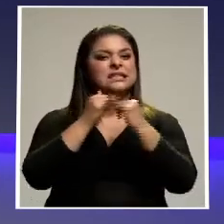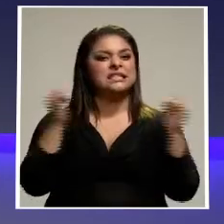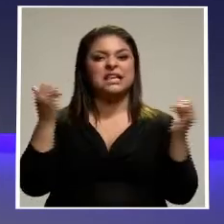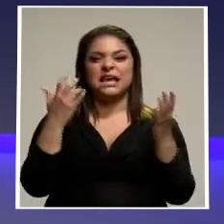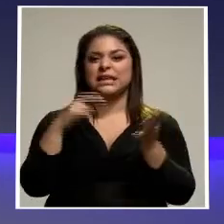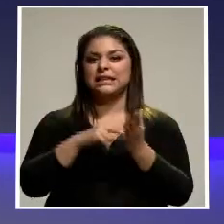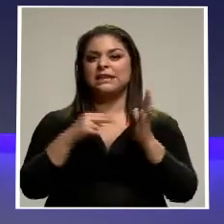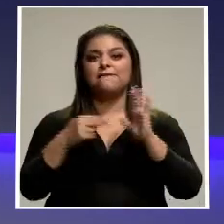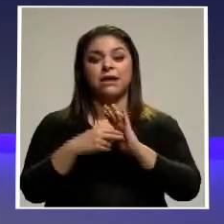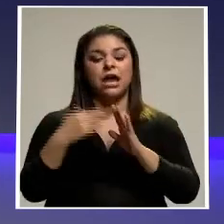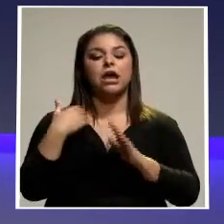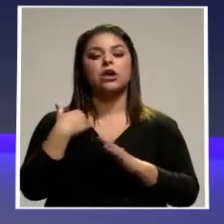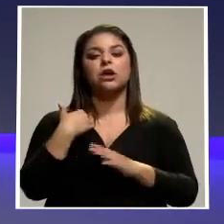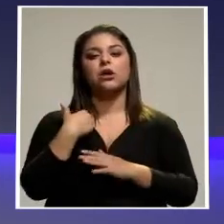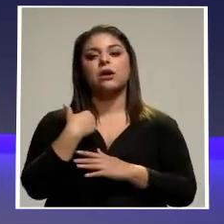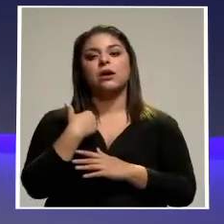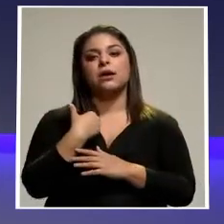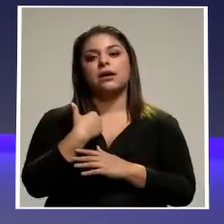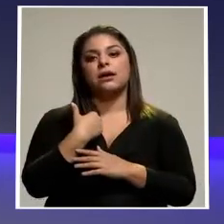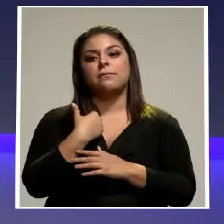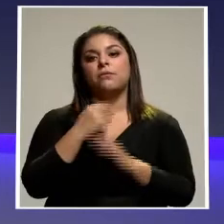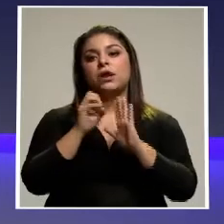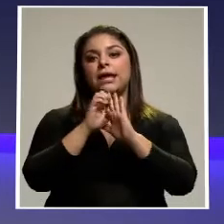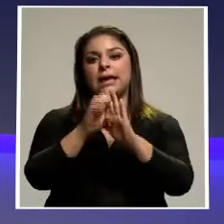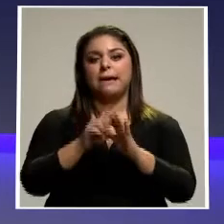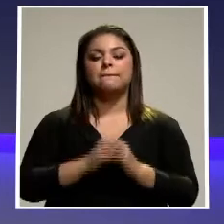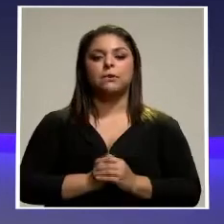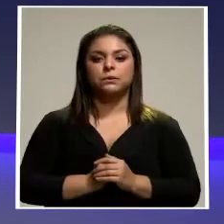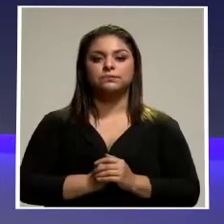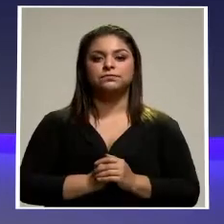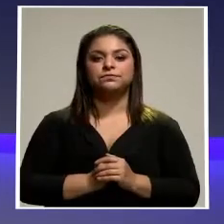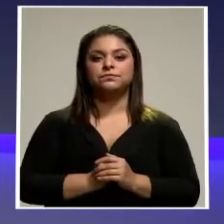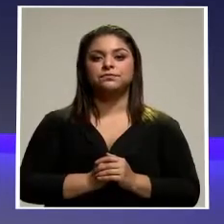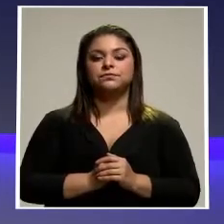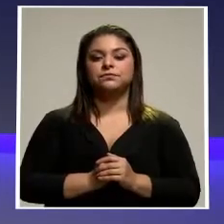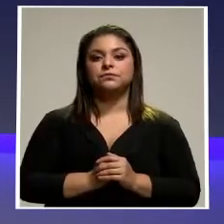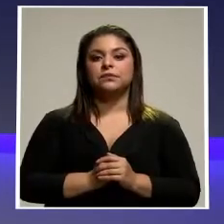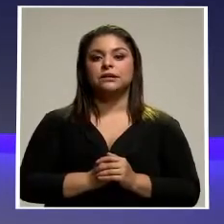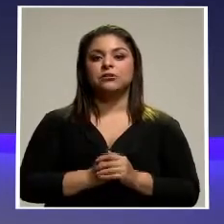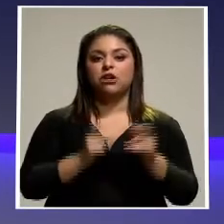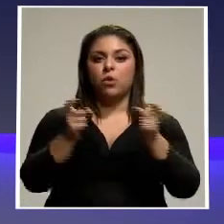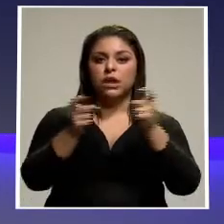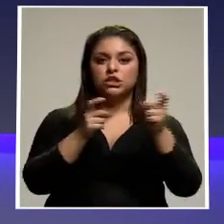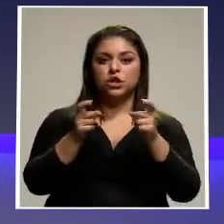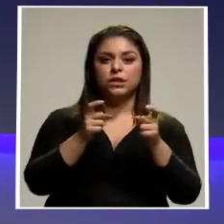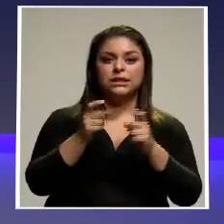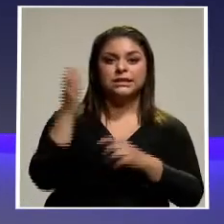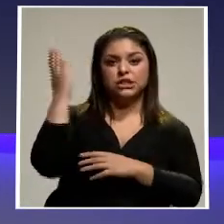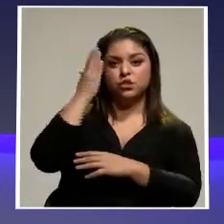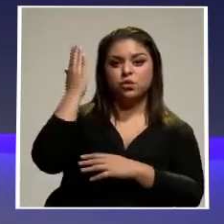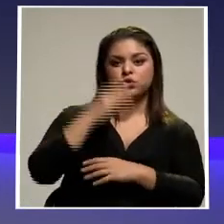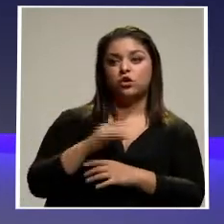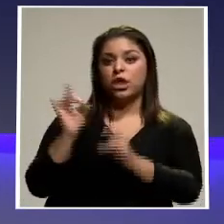implosionar. Porque, por ejemplo, la regulación del discurso de odio, en Europa sí hay una regulación de discurso de